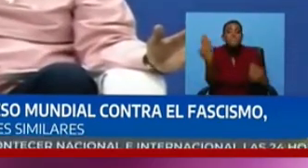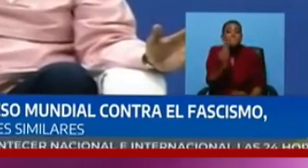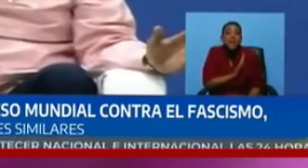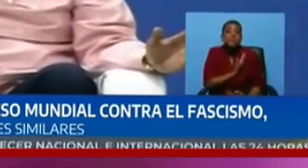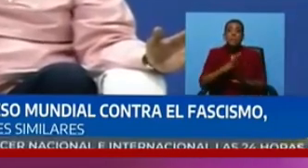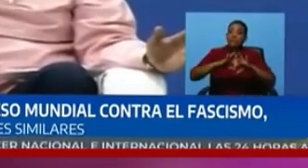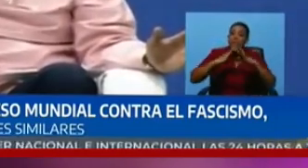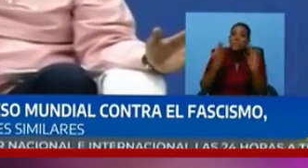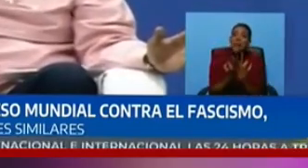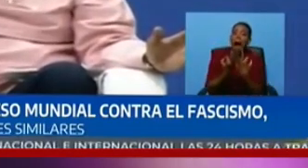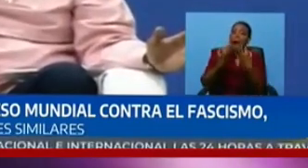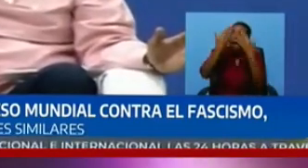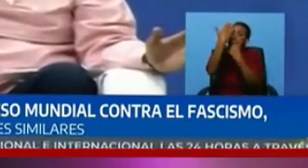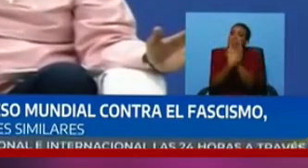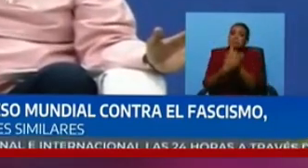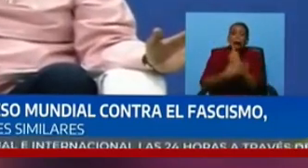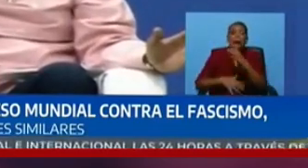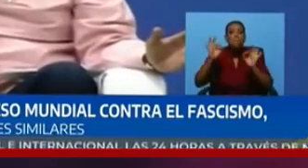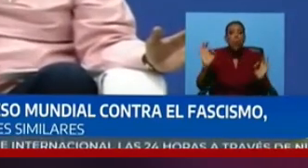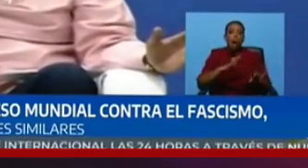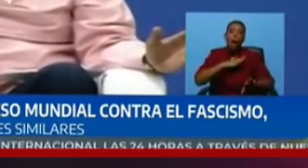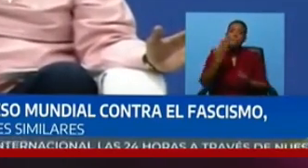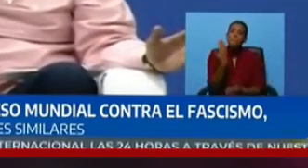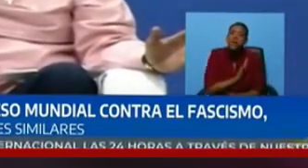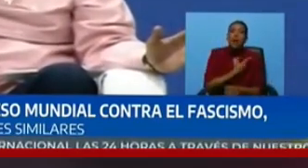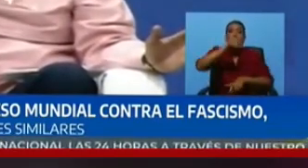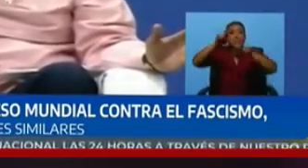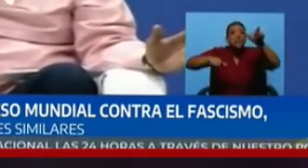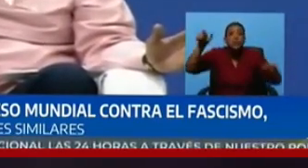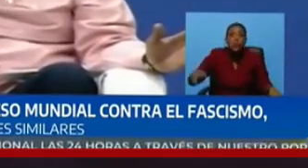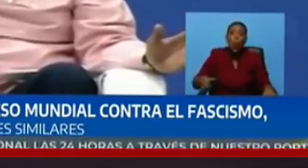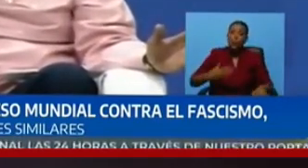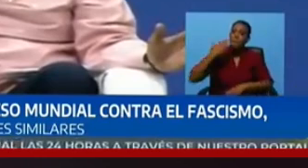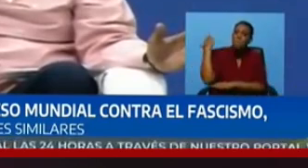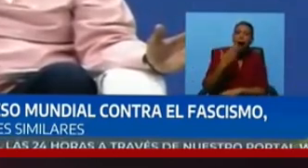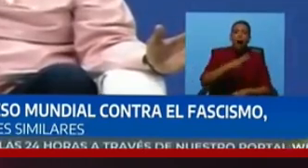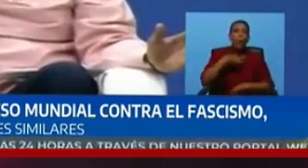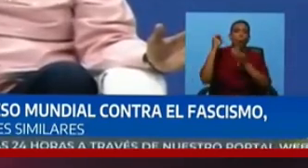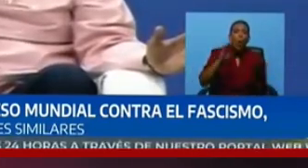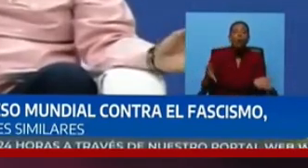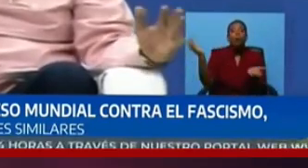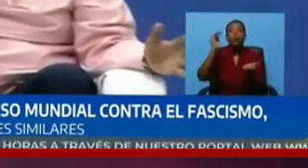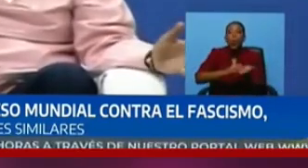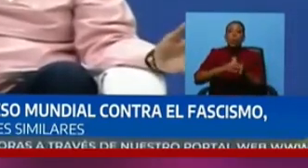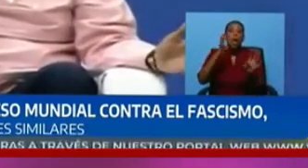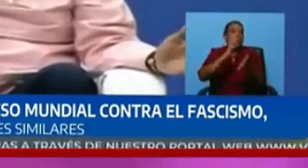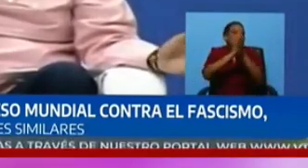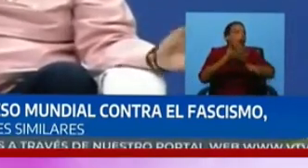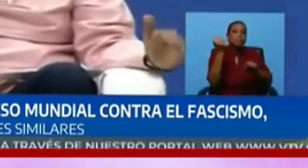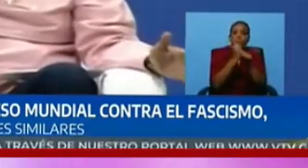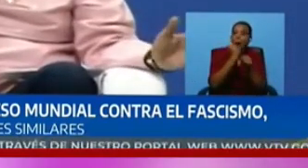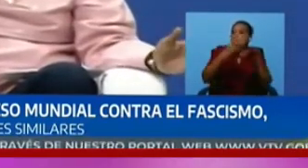la complicidad de gran parte de Occidente y de los Estados Unidos con